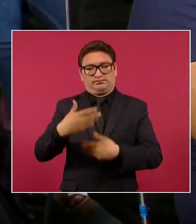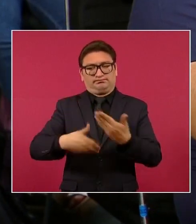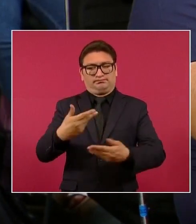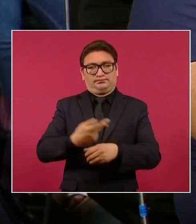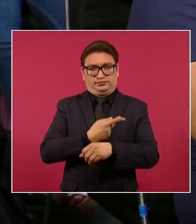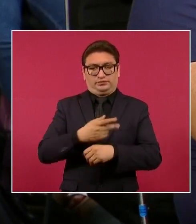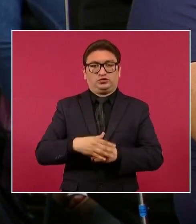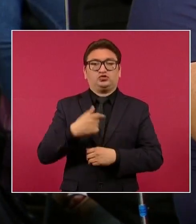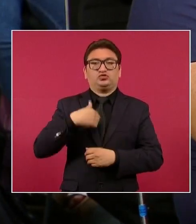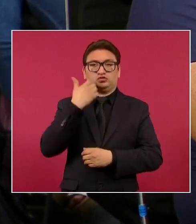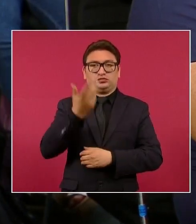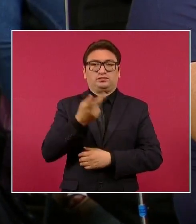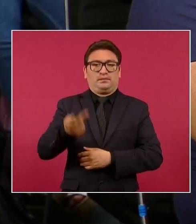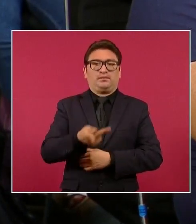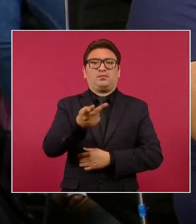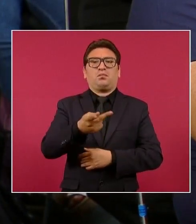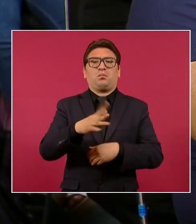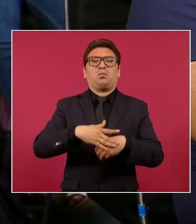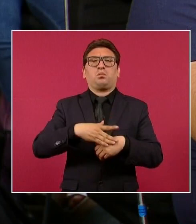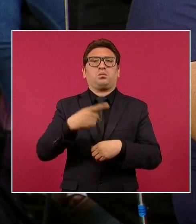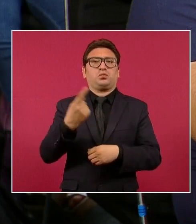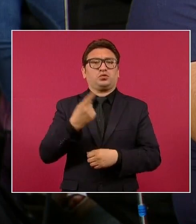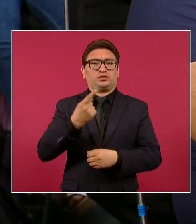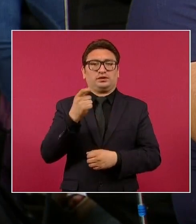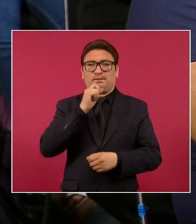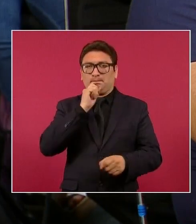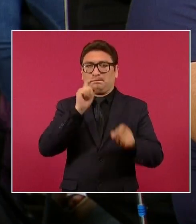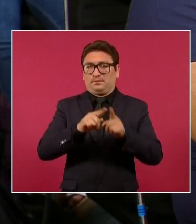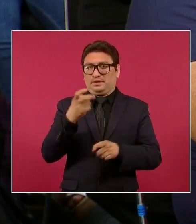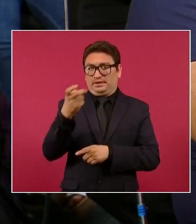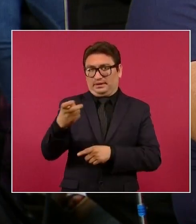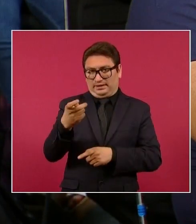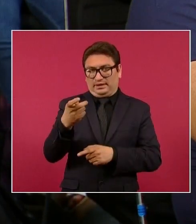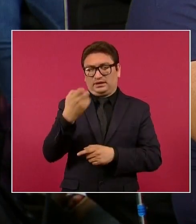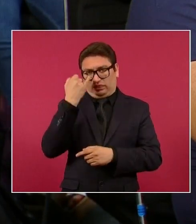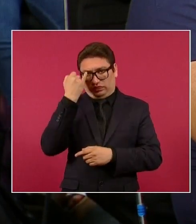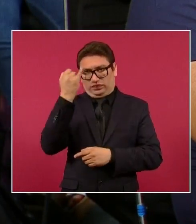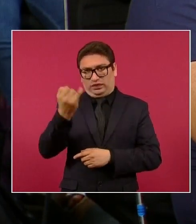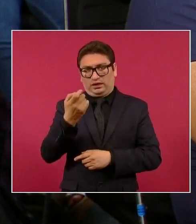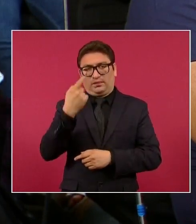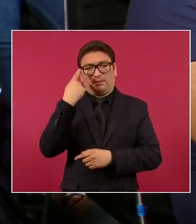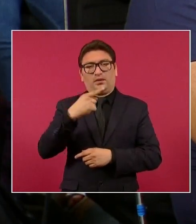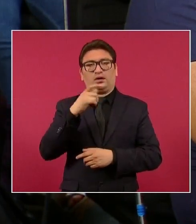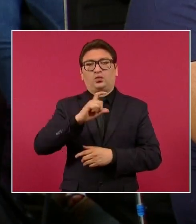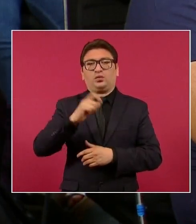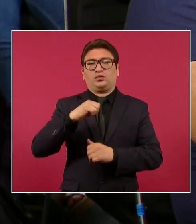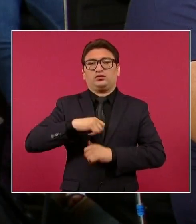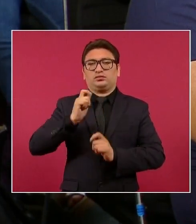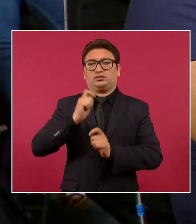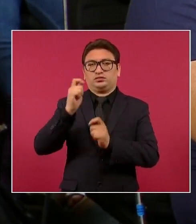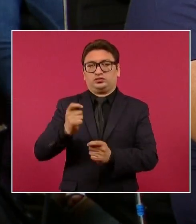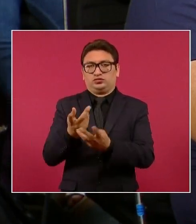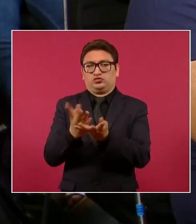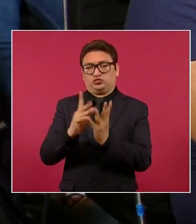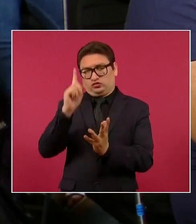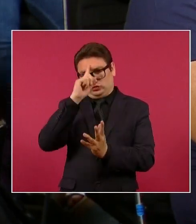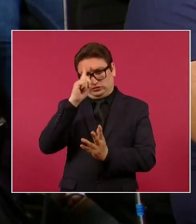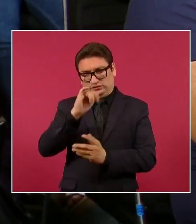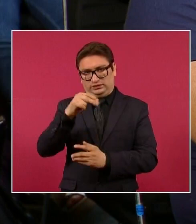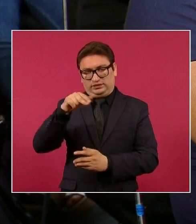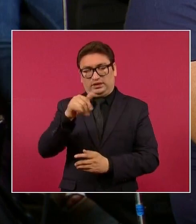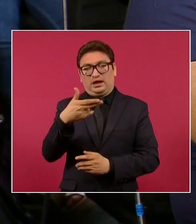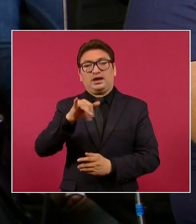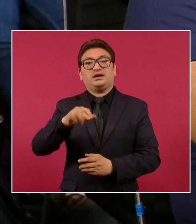yo quisiera preguntarle por qué no se aplicó el mismo criterio en el nombramiento de los consejeros del INAI